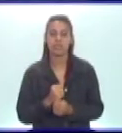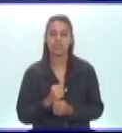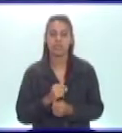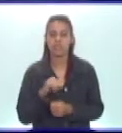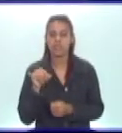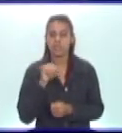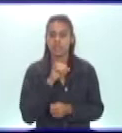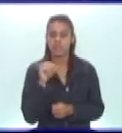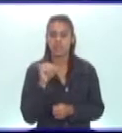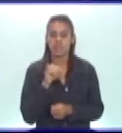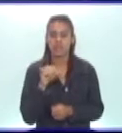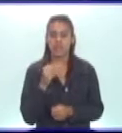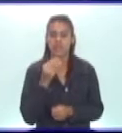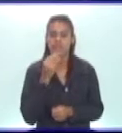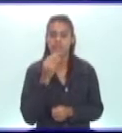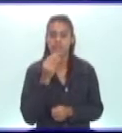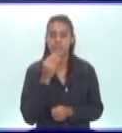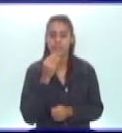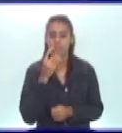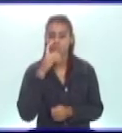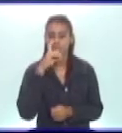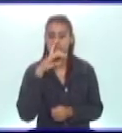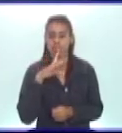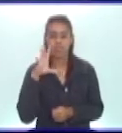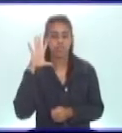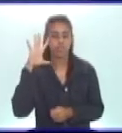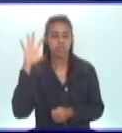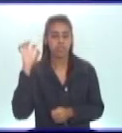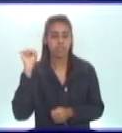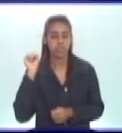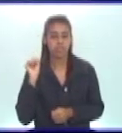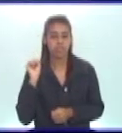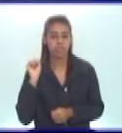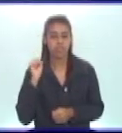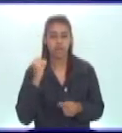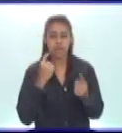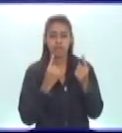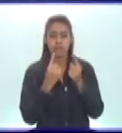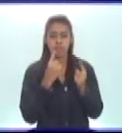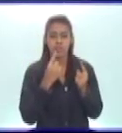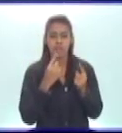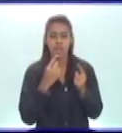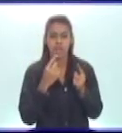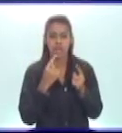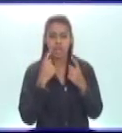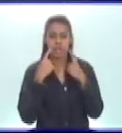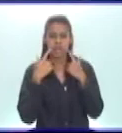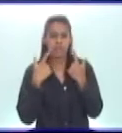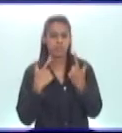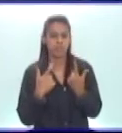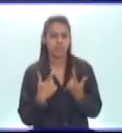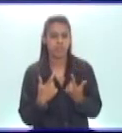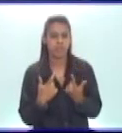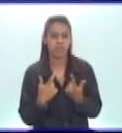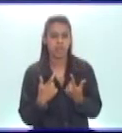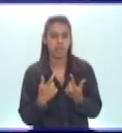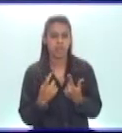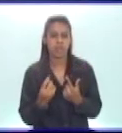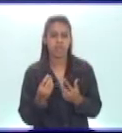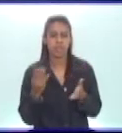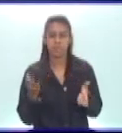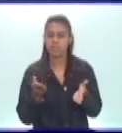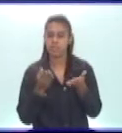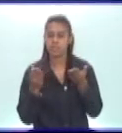mismas permitan al niño comprender cuáles de estas señales le resultan importantes para ellos poder